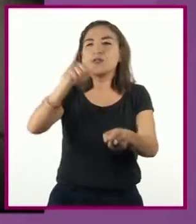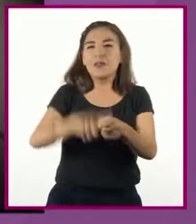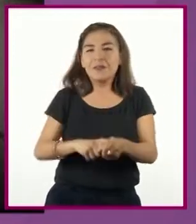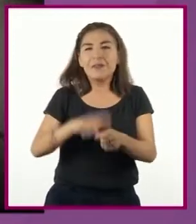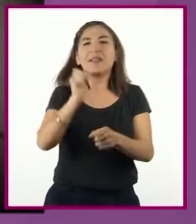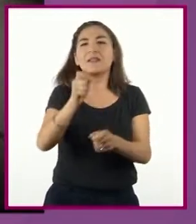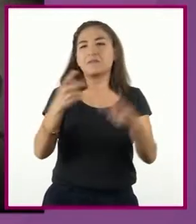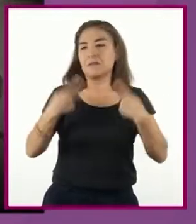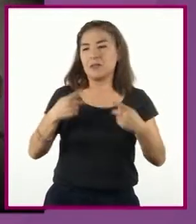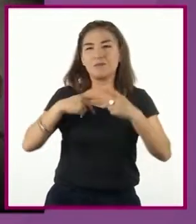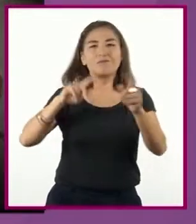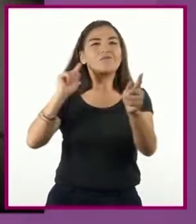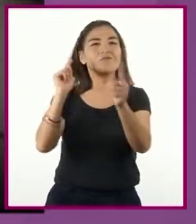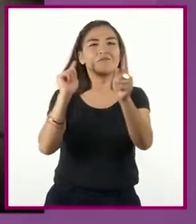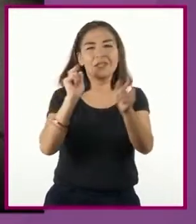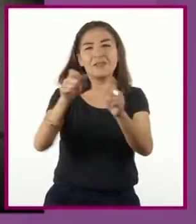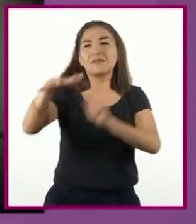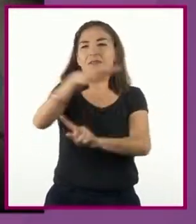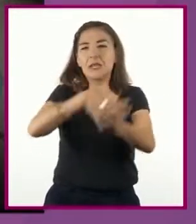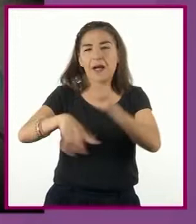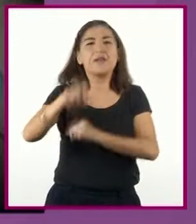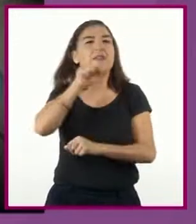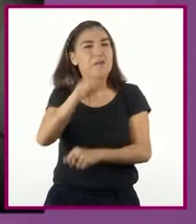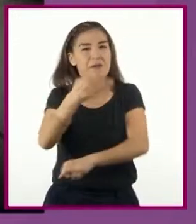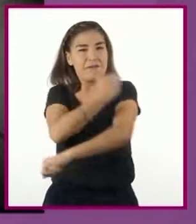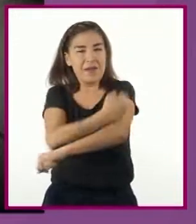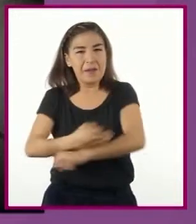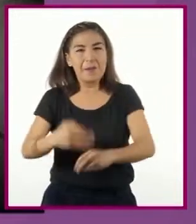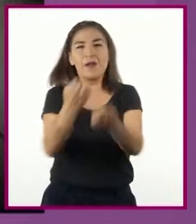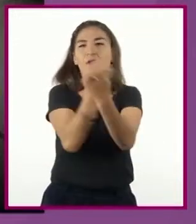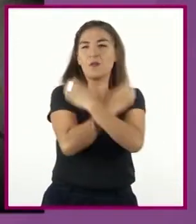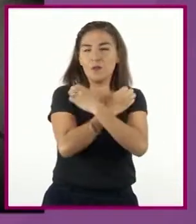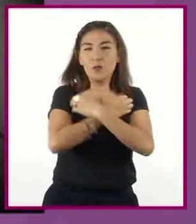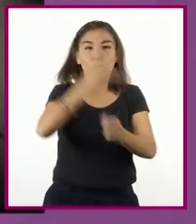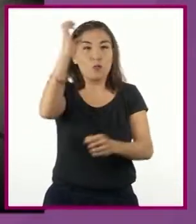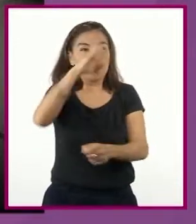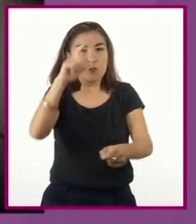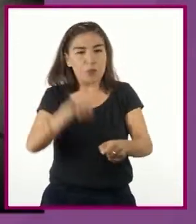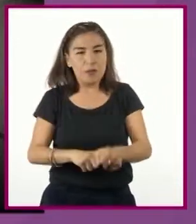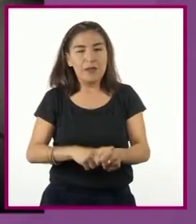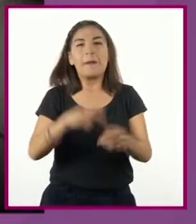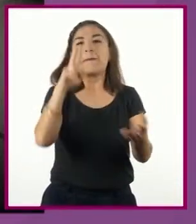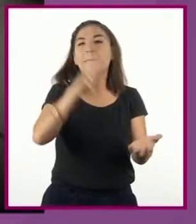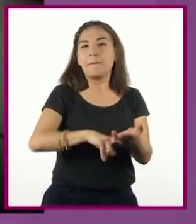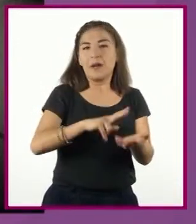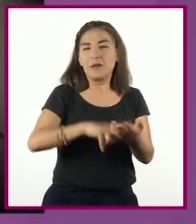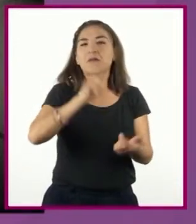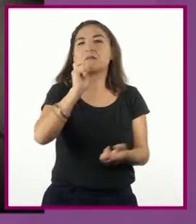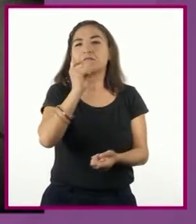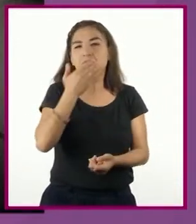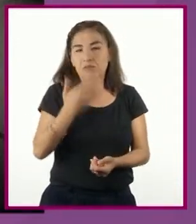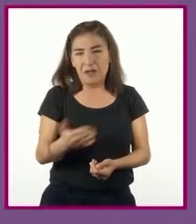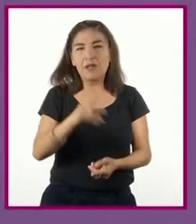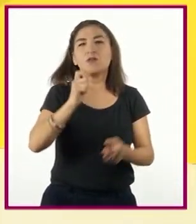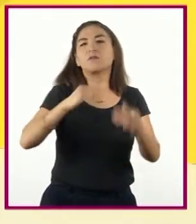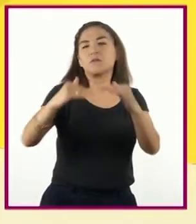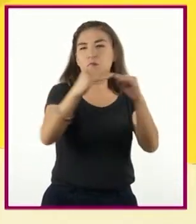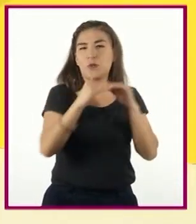que le rodean, e incluye los ámbitos familiares, educativos, culturales, el de los valores y los grupos de